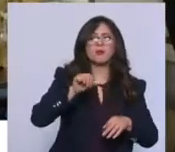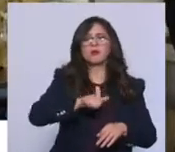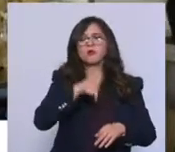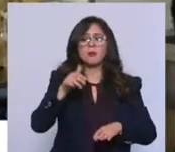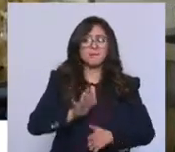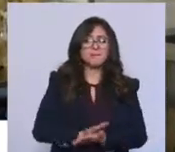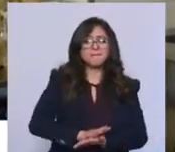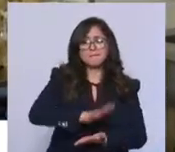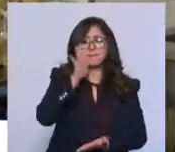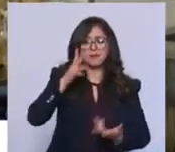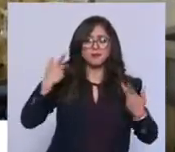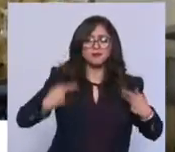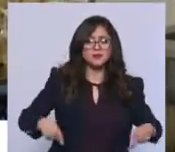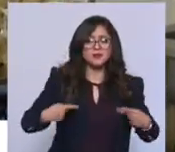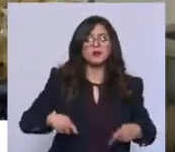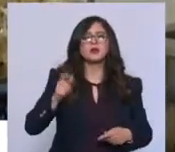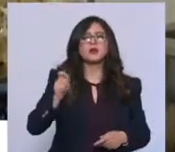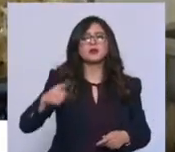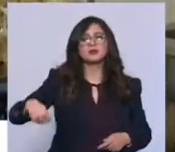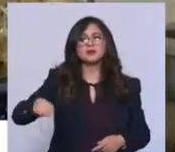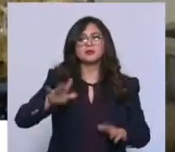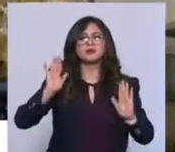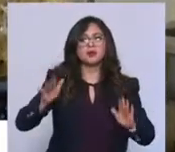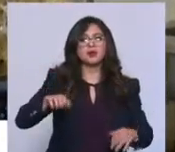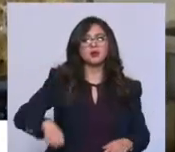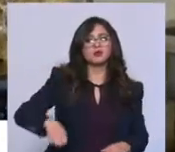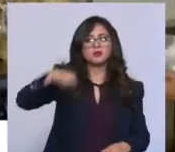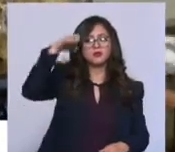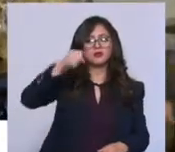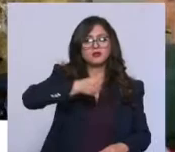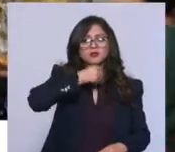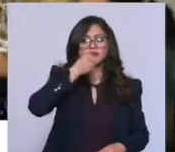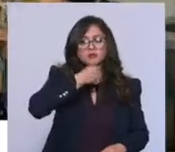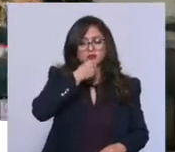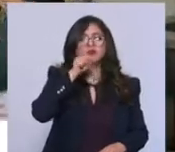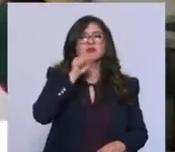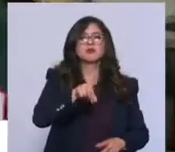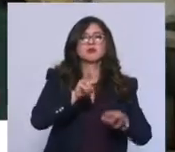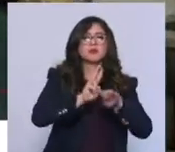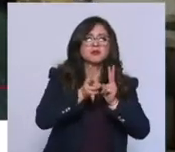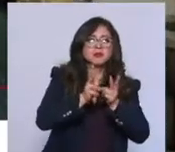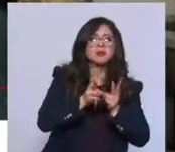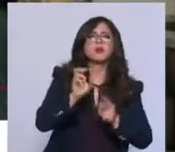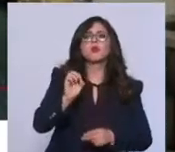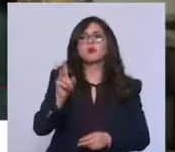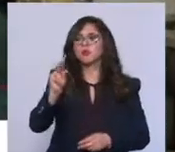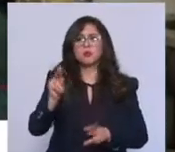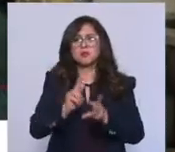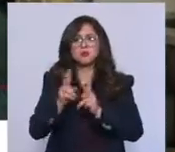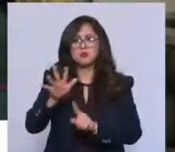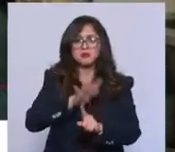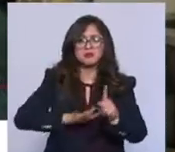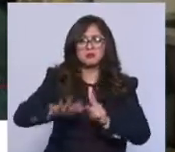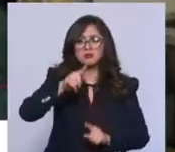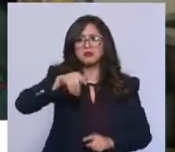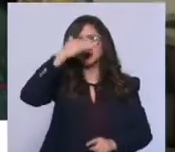mayor gente que viene son gente adulta, vecinos o no vecinos, pero que vienen